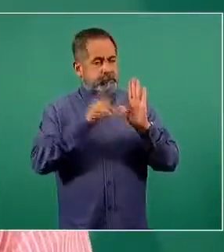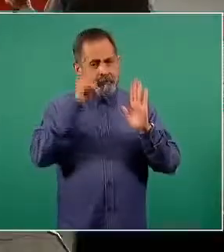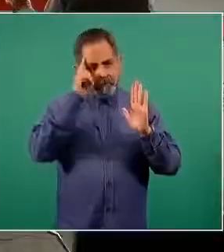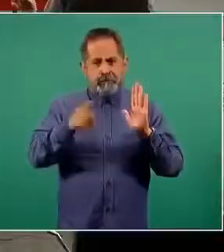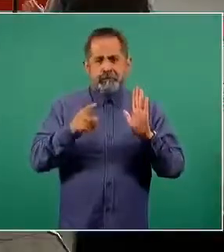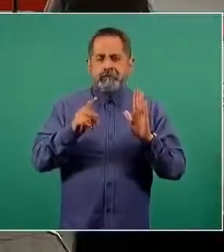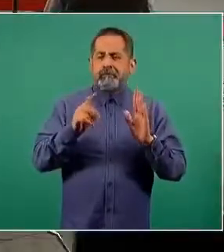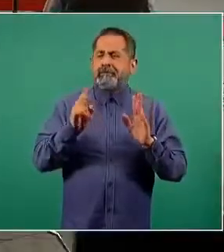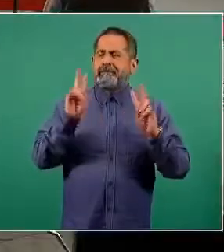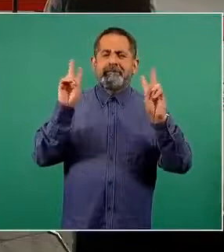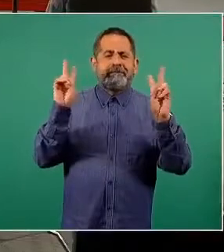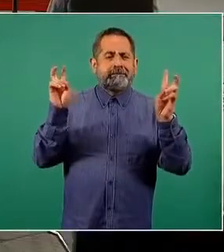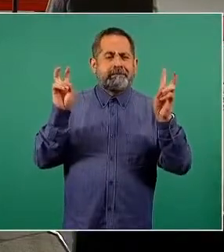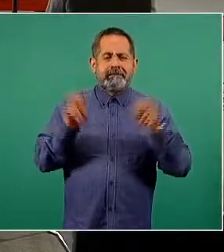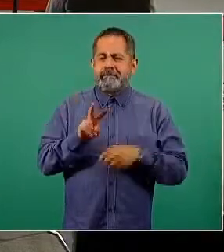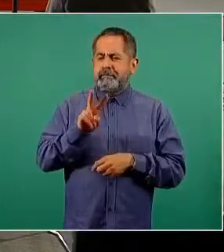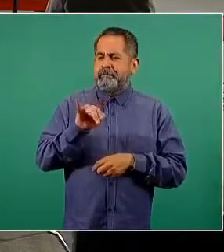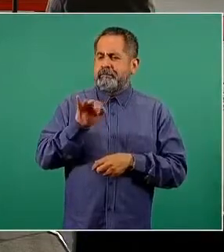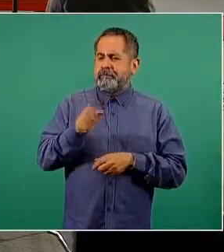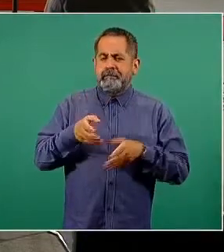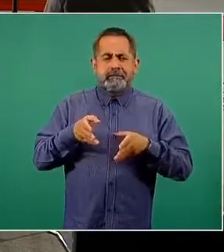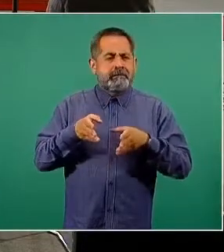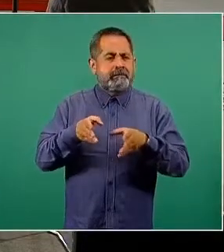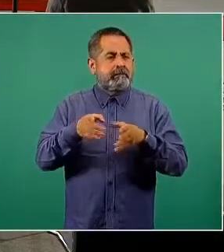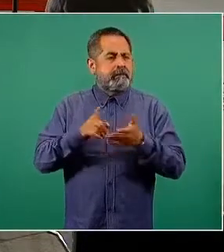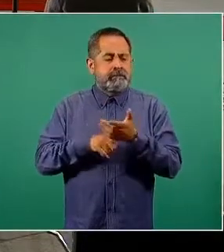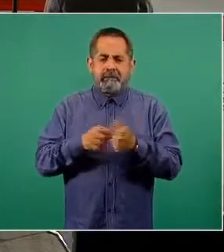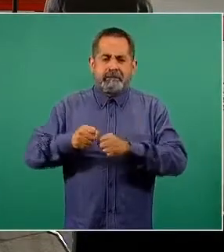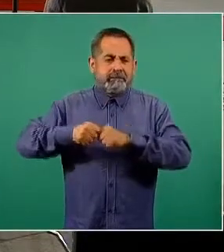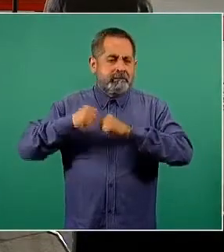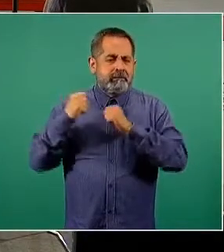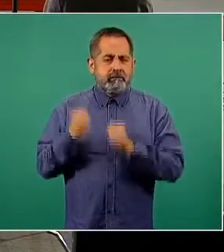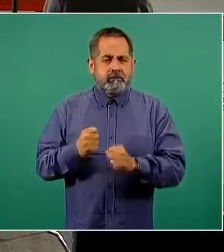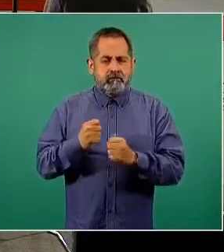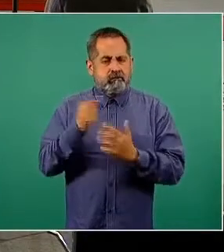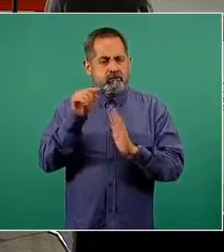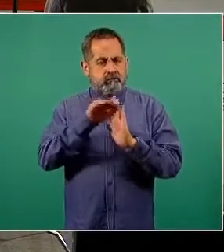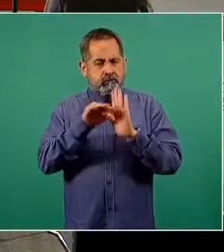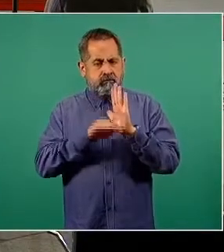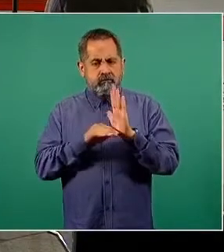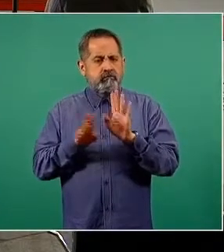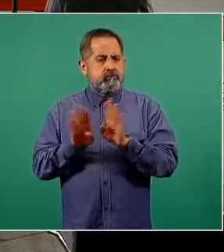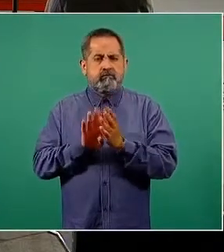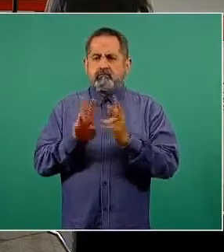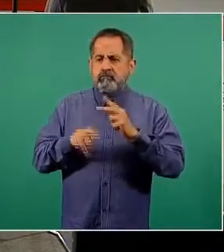seguras que de manera coordinada elaboraron la Secretaría de Desarrollo